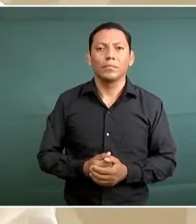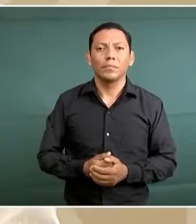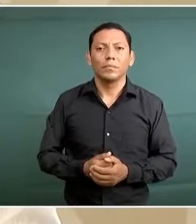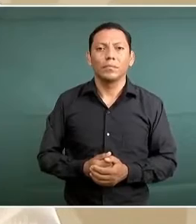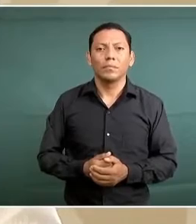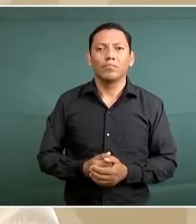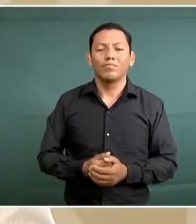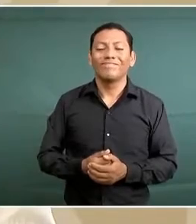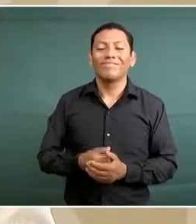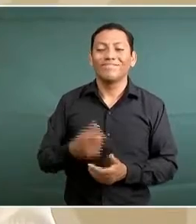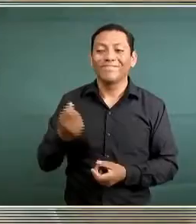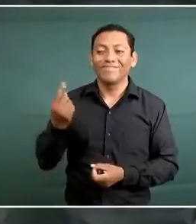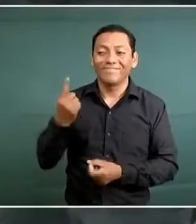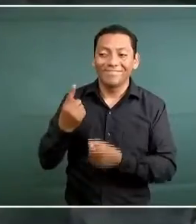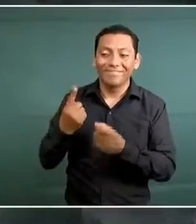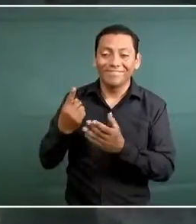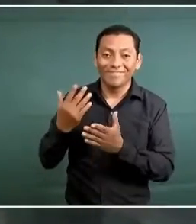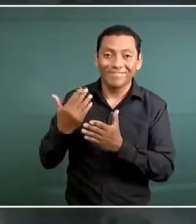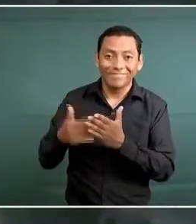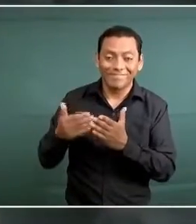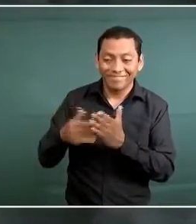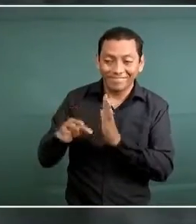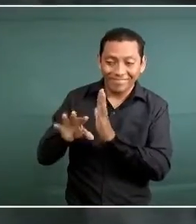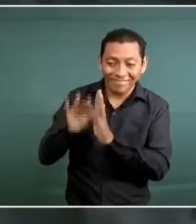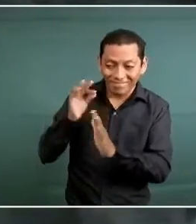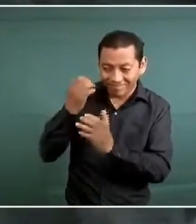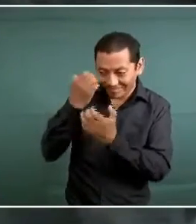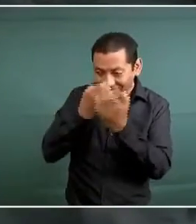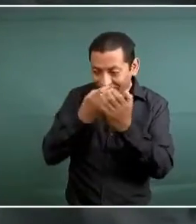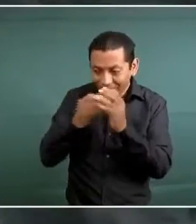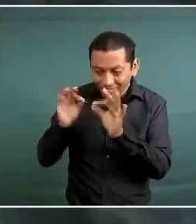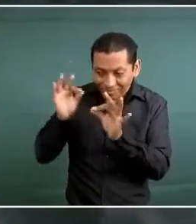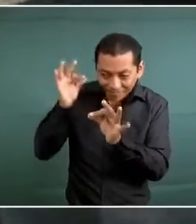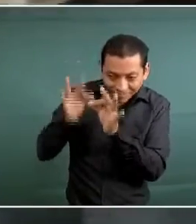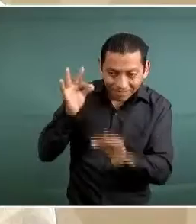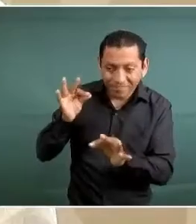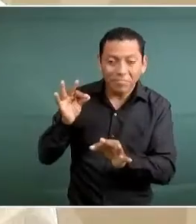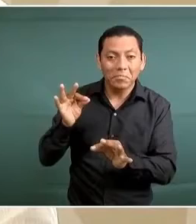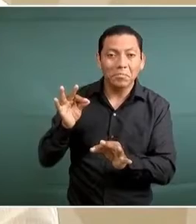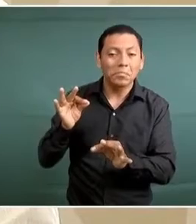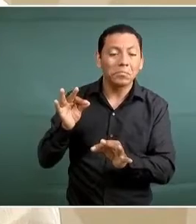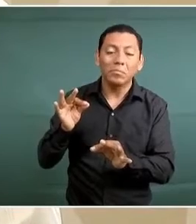eficacia en la aplicación de las pruebas es decir que no siempre